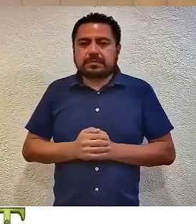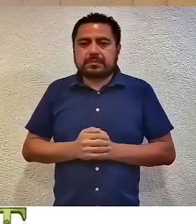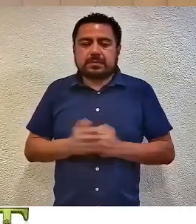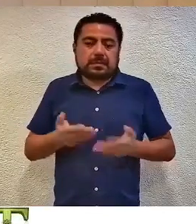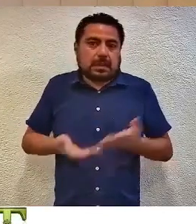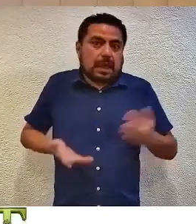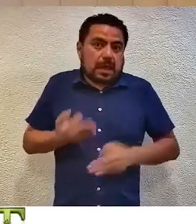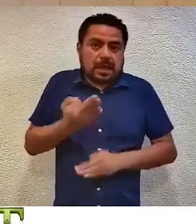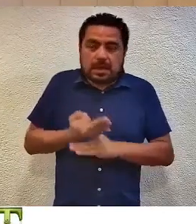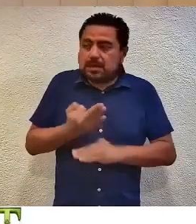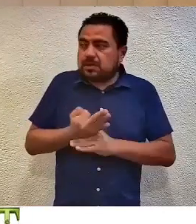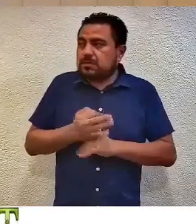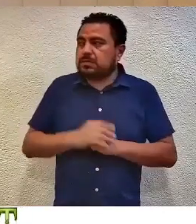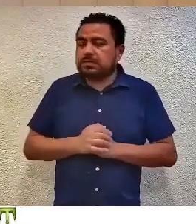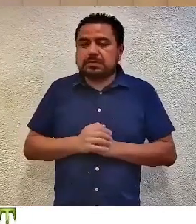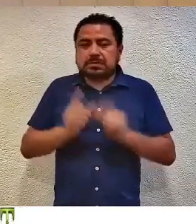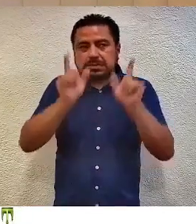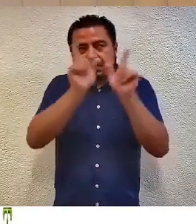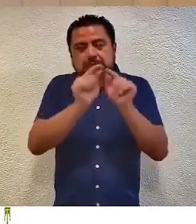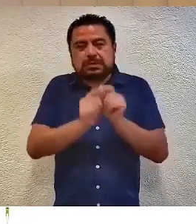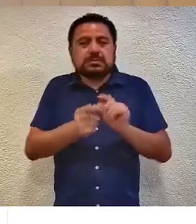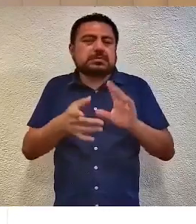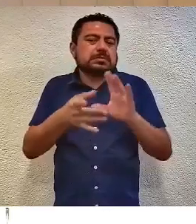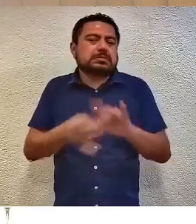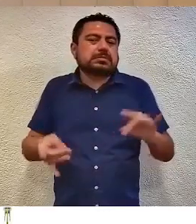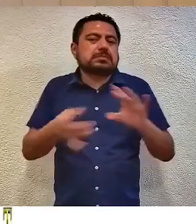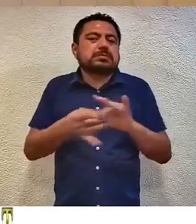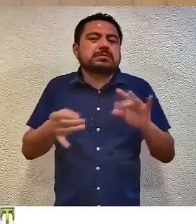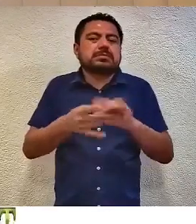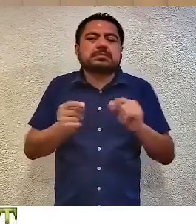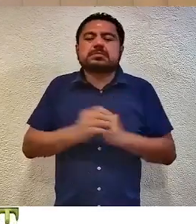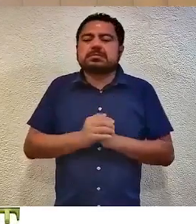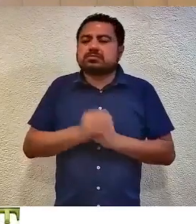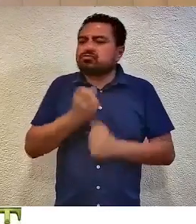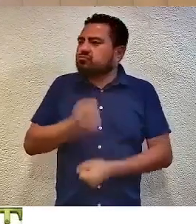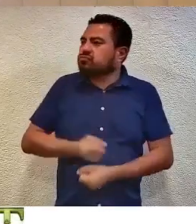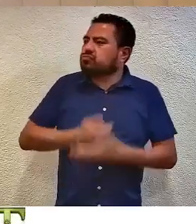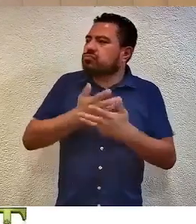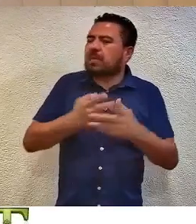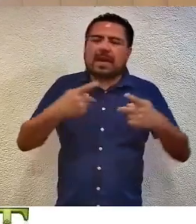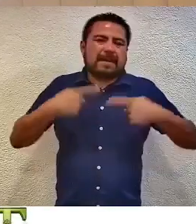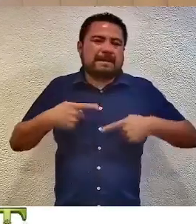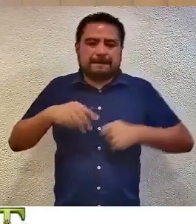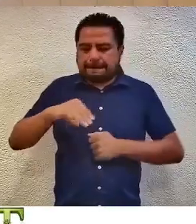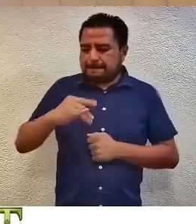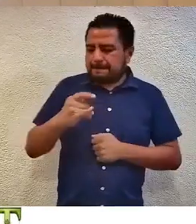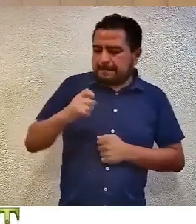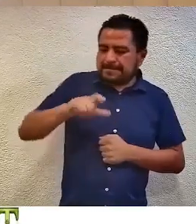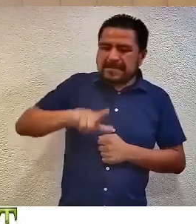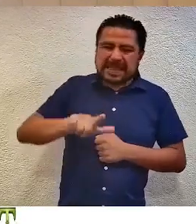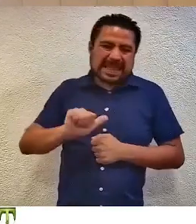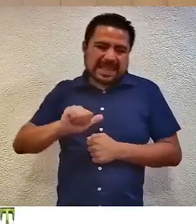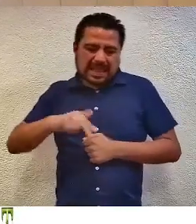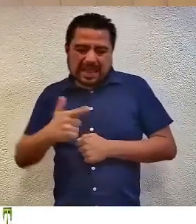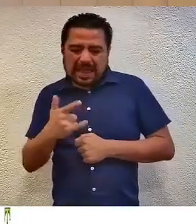Ahora bien, de manera sucinta, preciso que las manifestaciones que el ciudadano Miguel Ángel Rabrán de Aldeao me hizo,